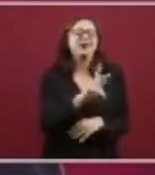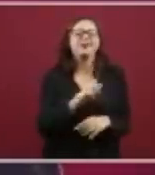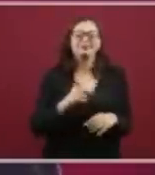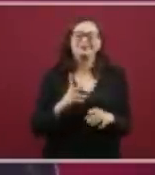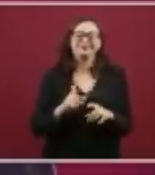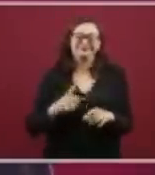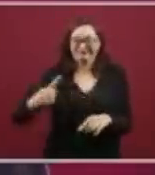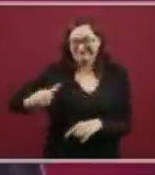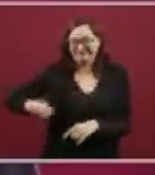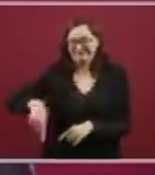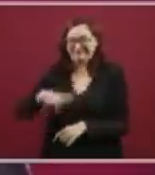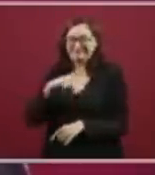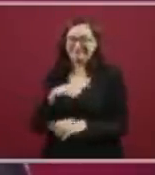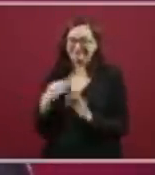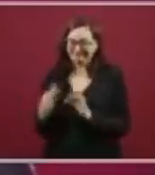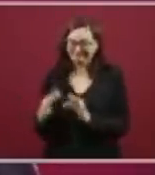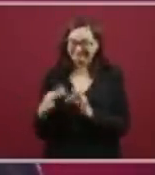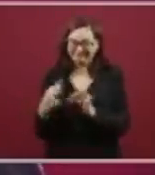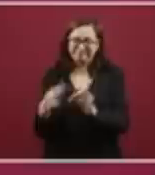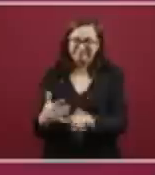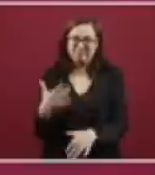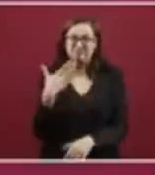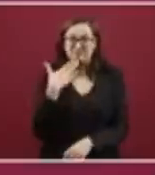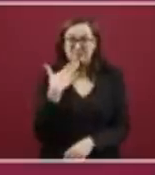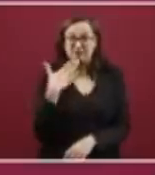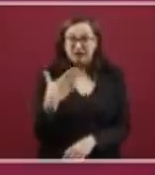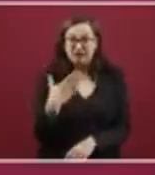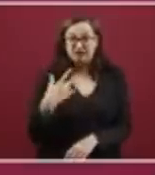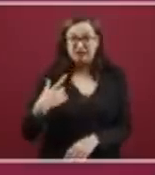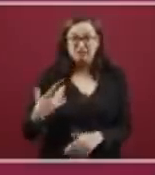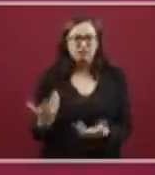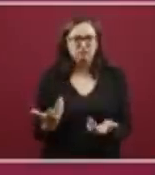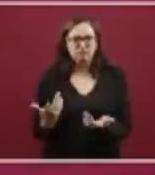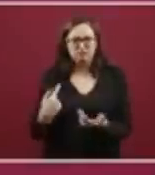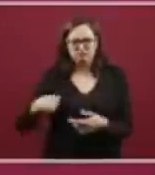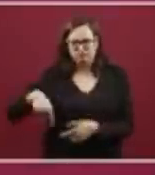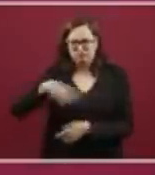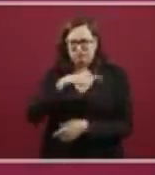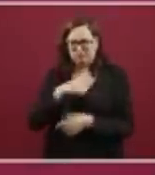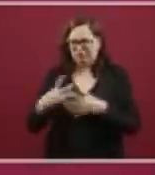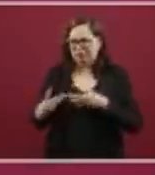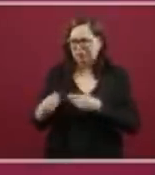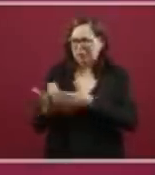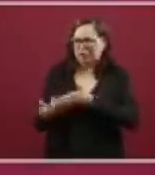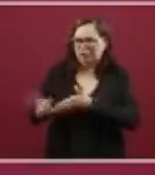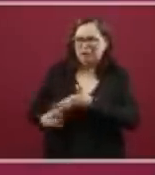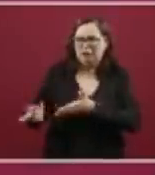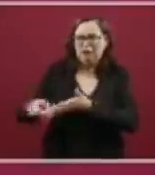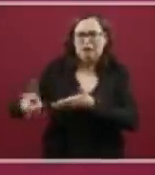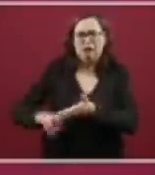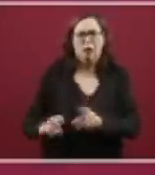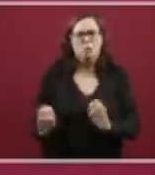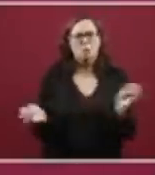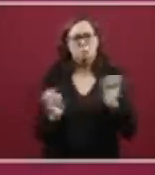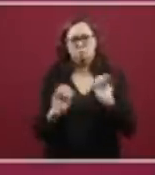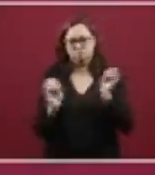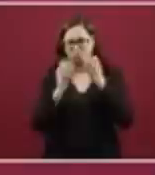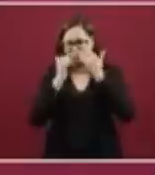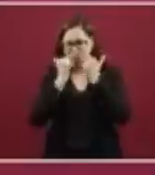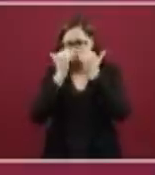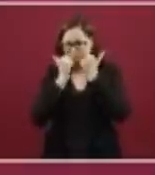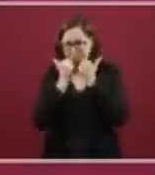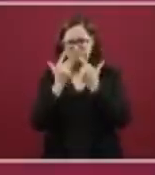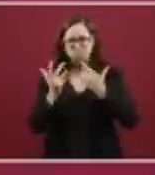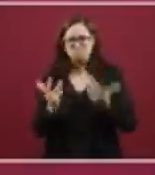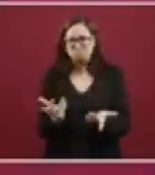También no hay subejercicio. No existe su ejercicio. Vamos de acuerdo